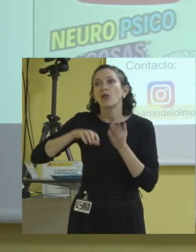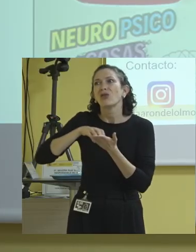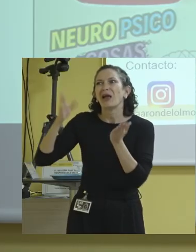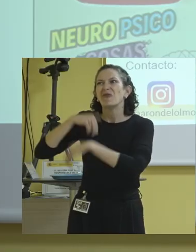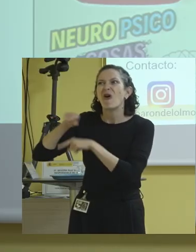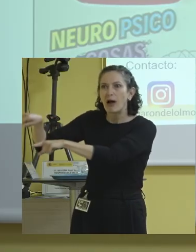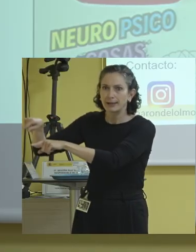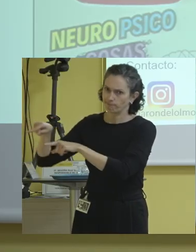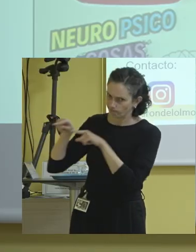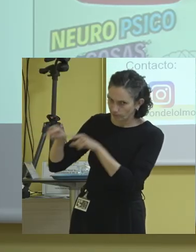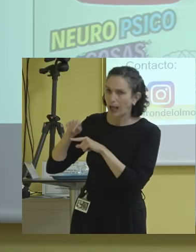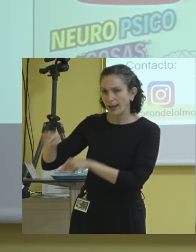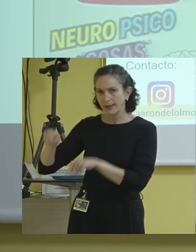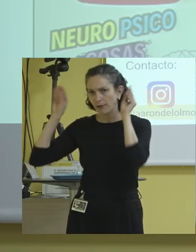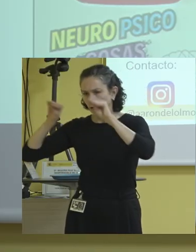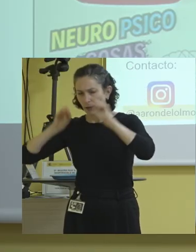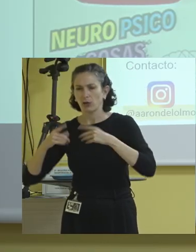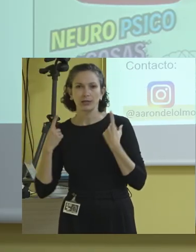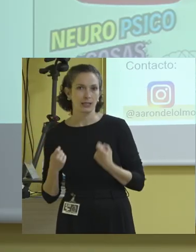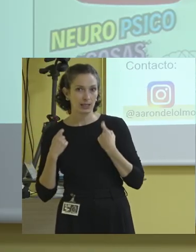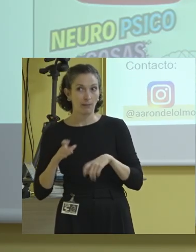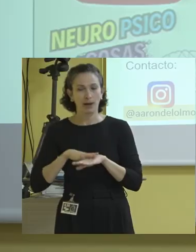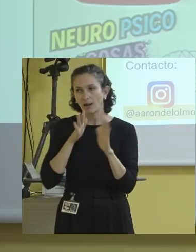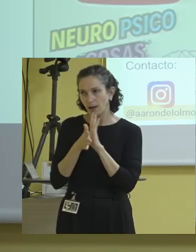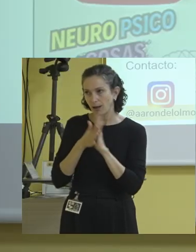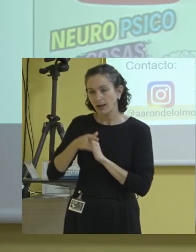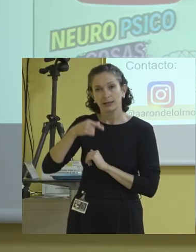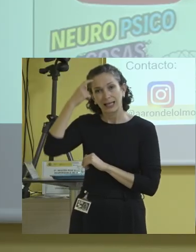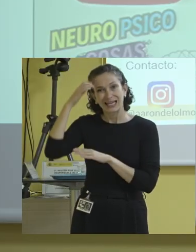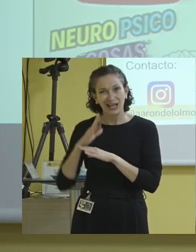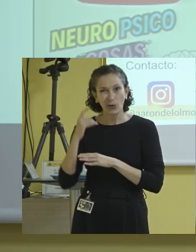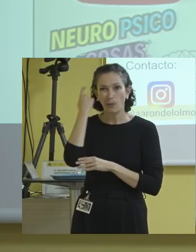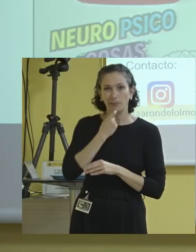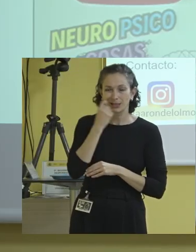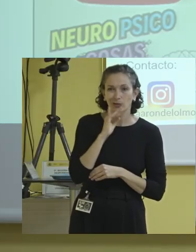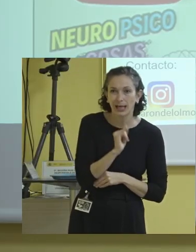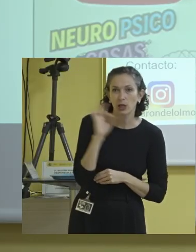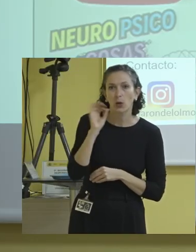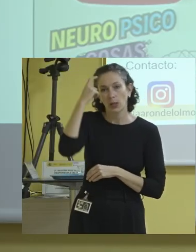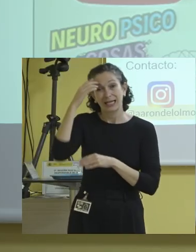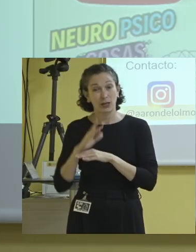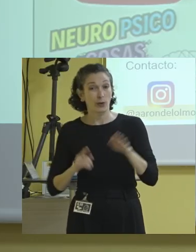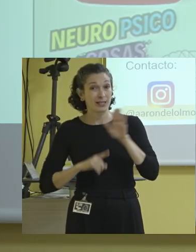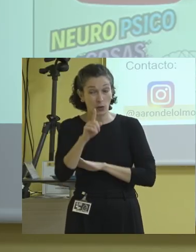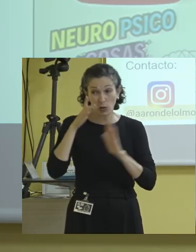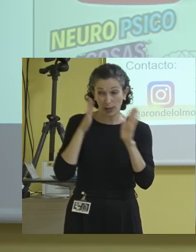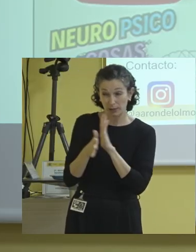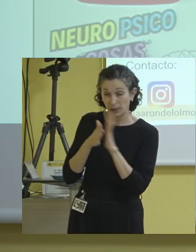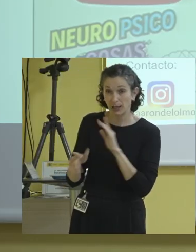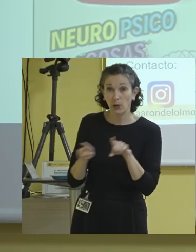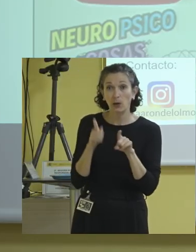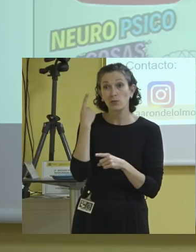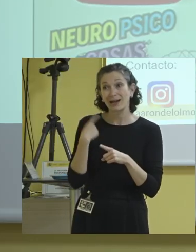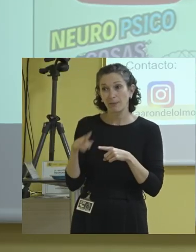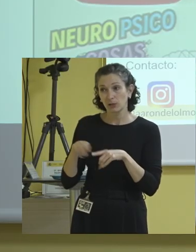algunas acciones en las cuales se explique la existencia de neuromitos o se explique directamente el neurodesarrollo como elemento